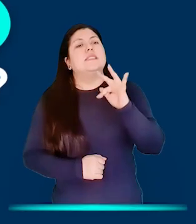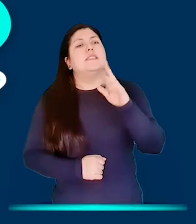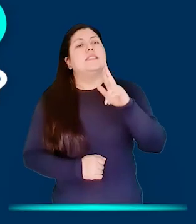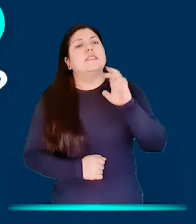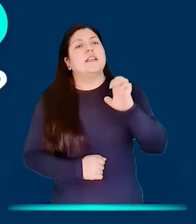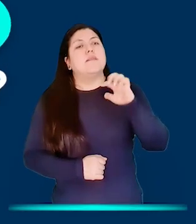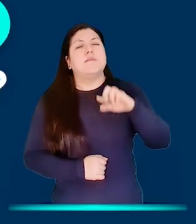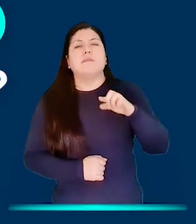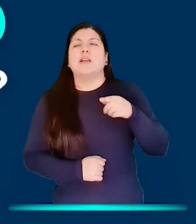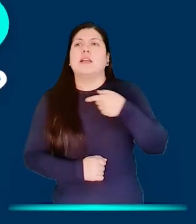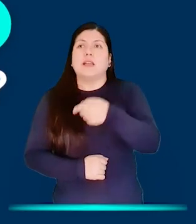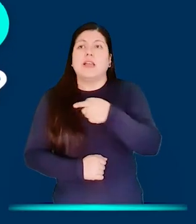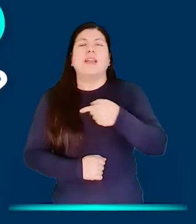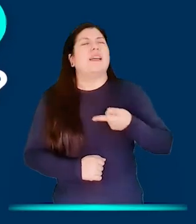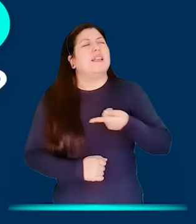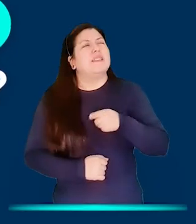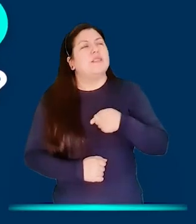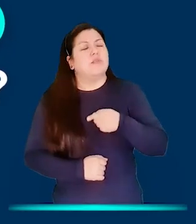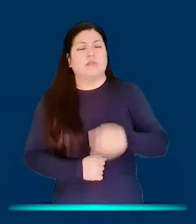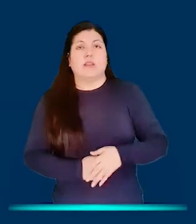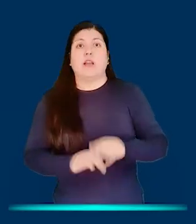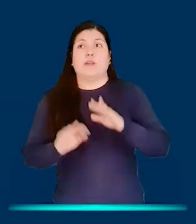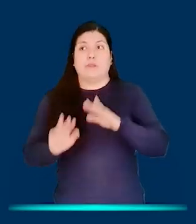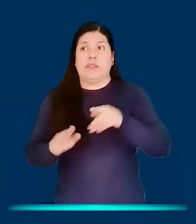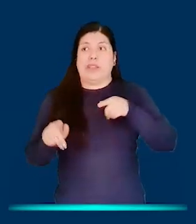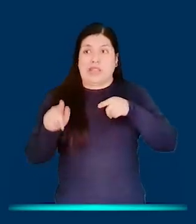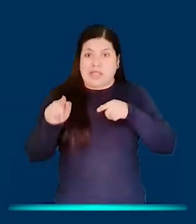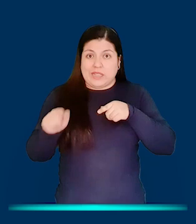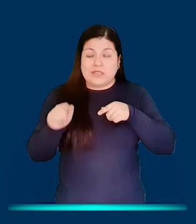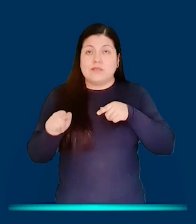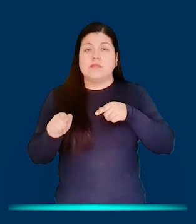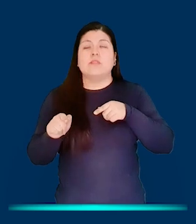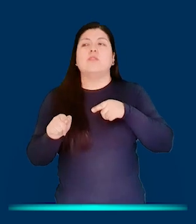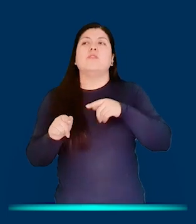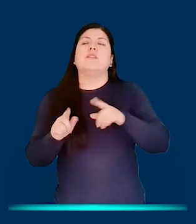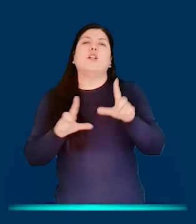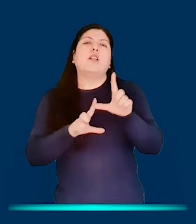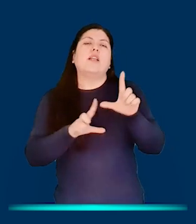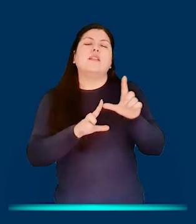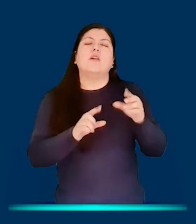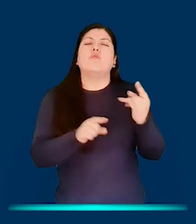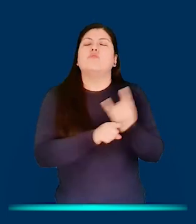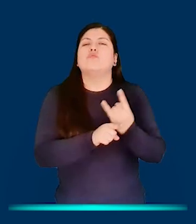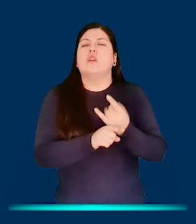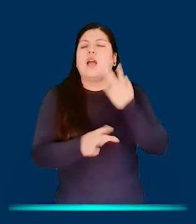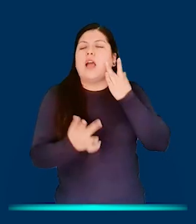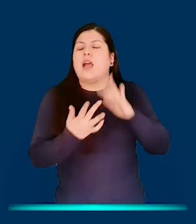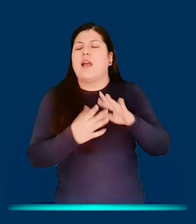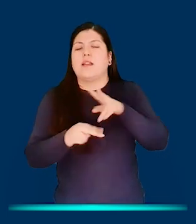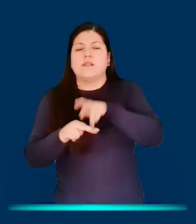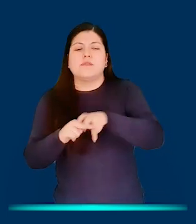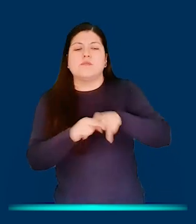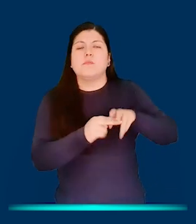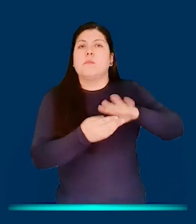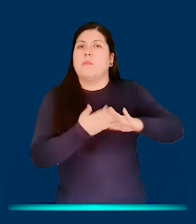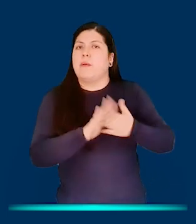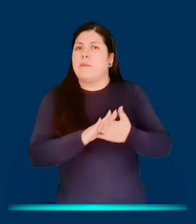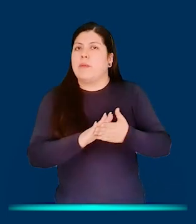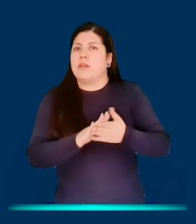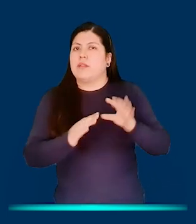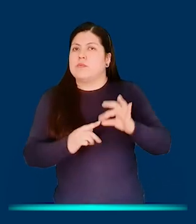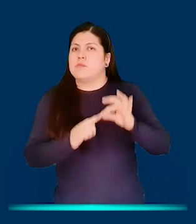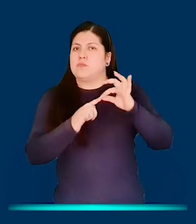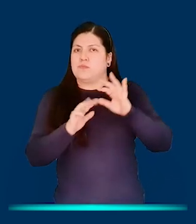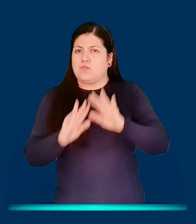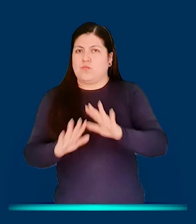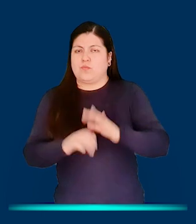es el CITREP? Y si aquí se puede votar. CITREP es el acrónimo que utilizamos para hablar de las